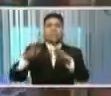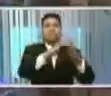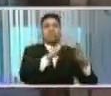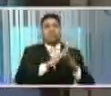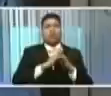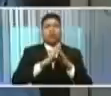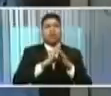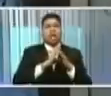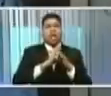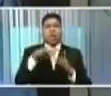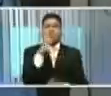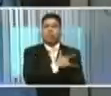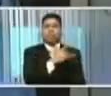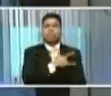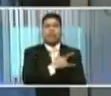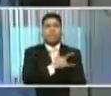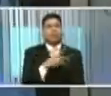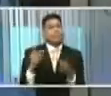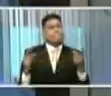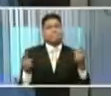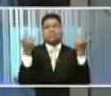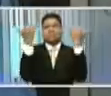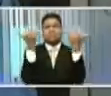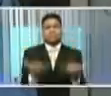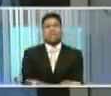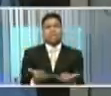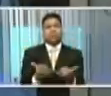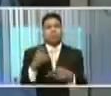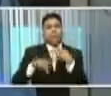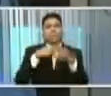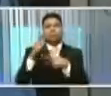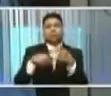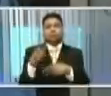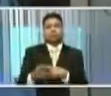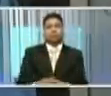ya en la labor productiva.